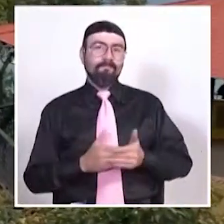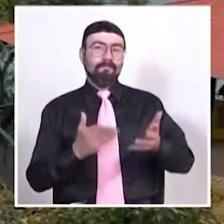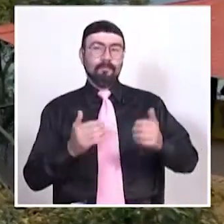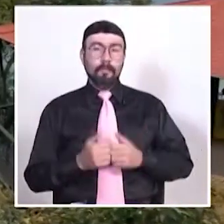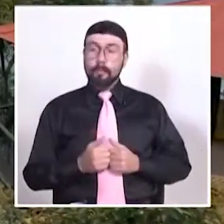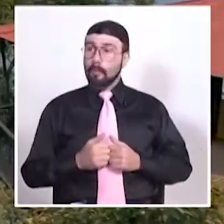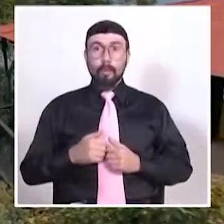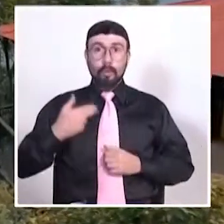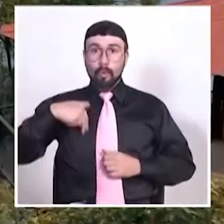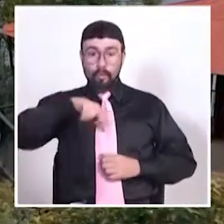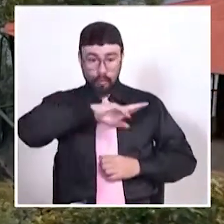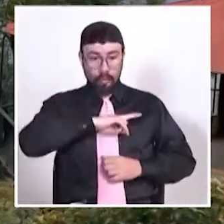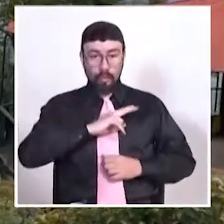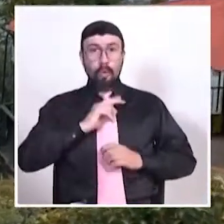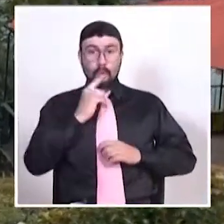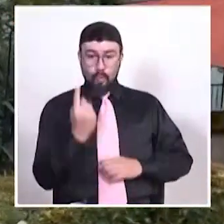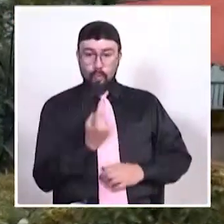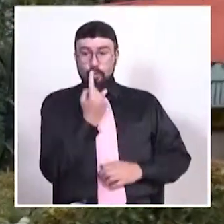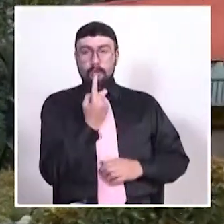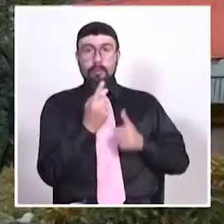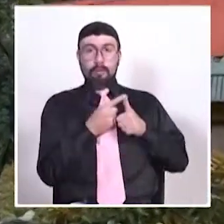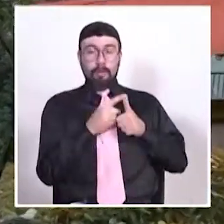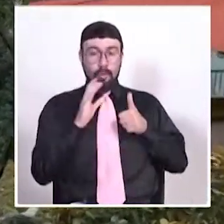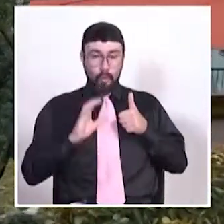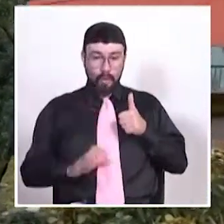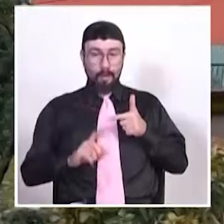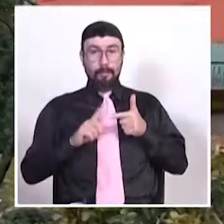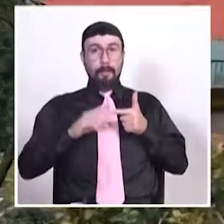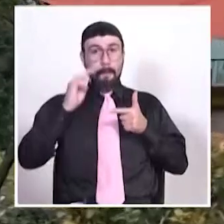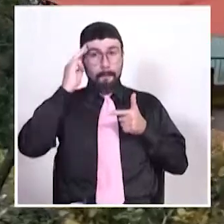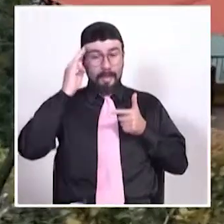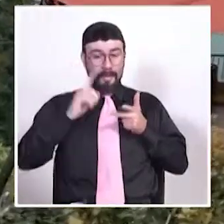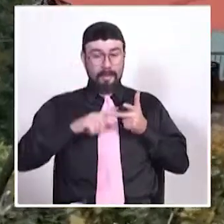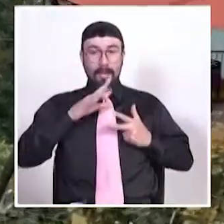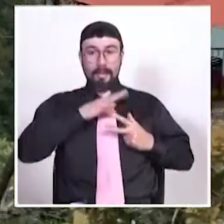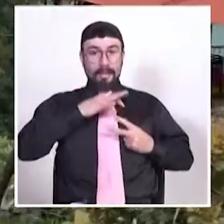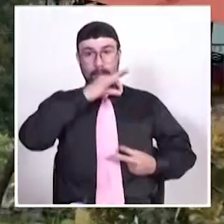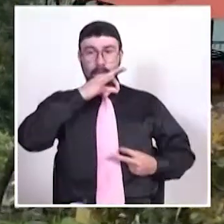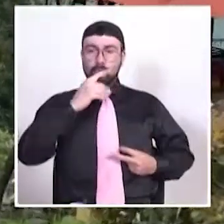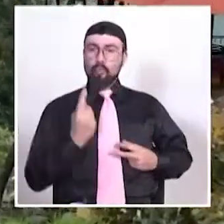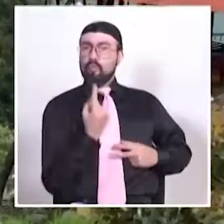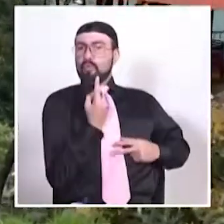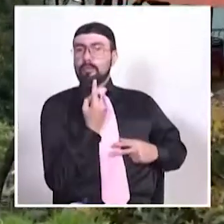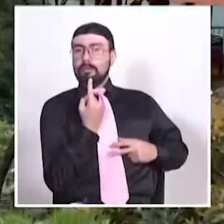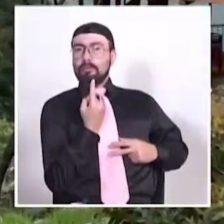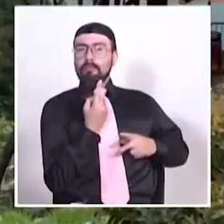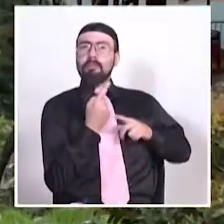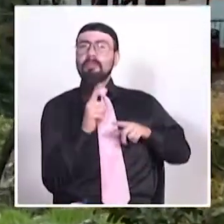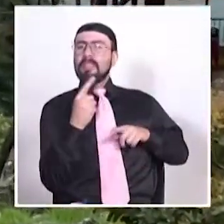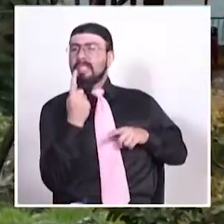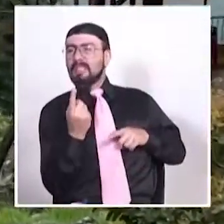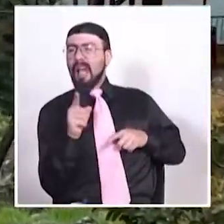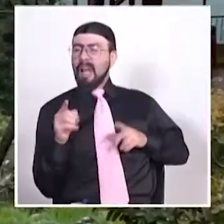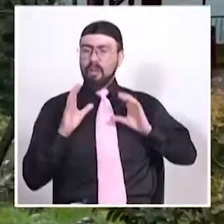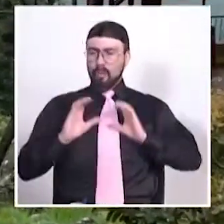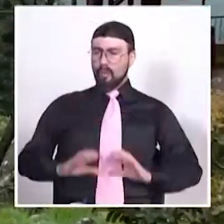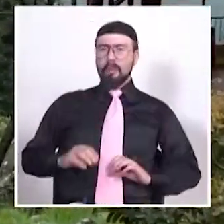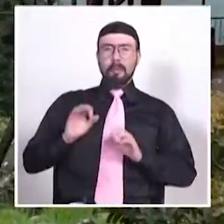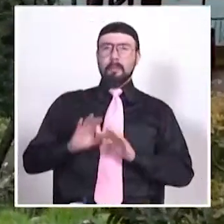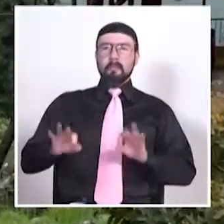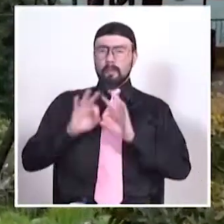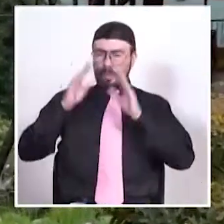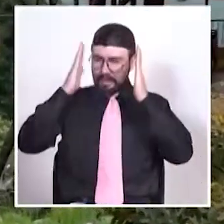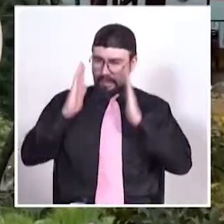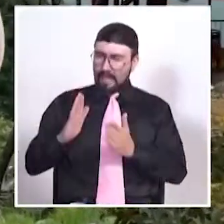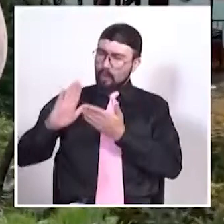una unidad cuerpo, mente, espíritu, pero luego pensamos que solo el cuerpo tiene importancia para ser